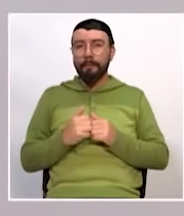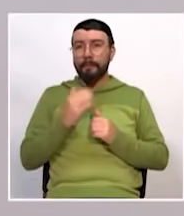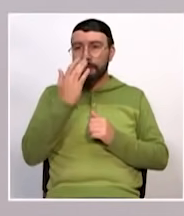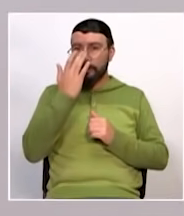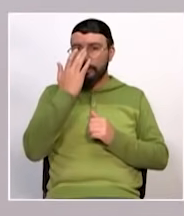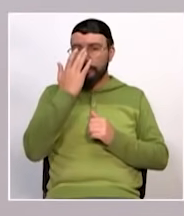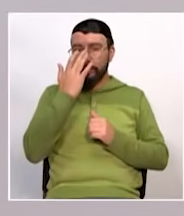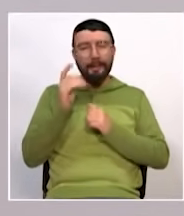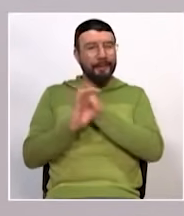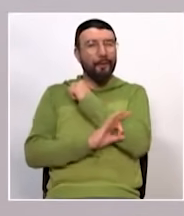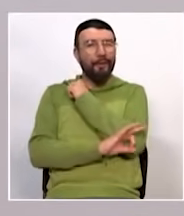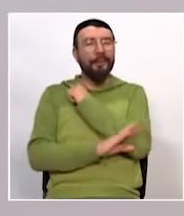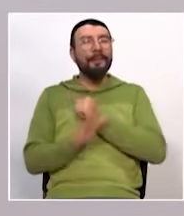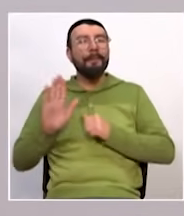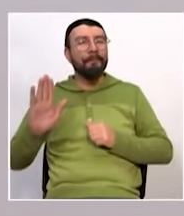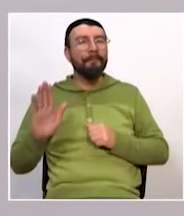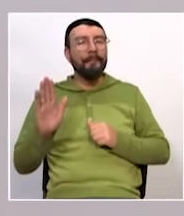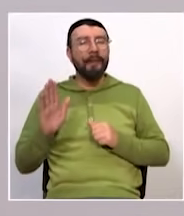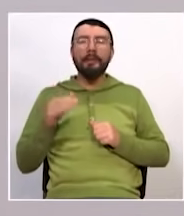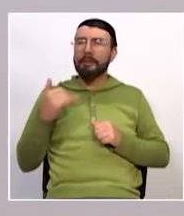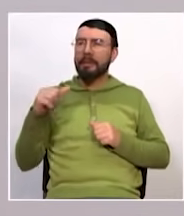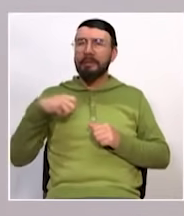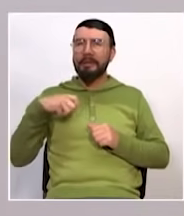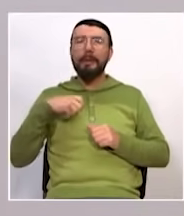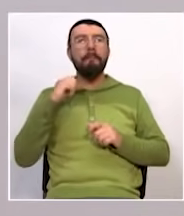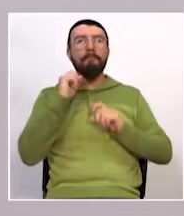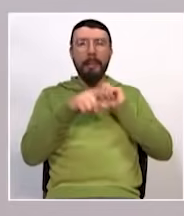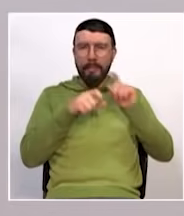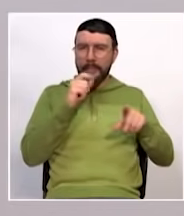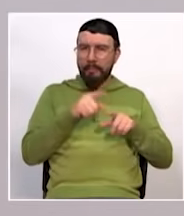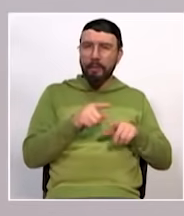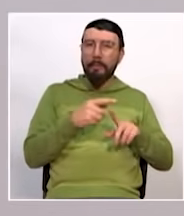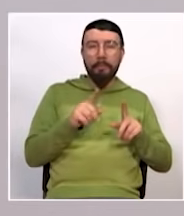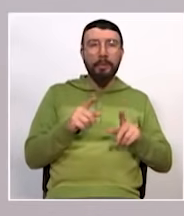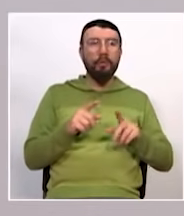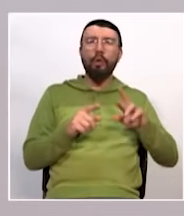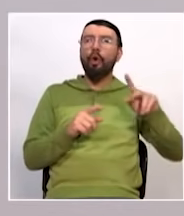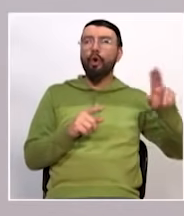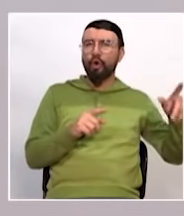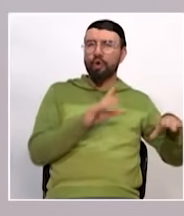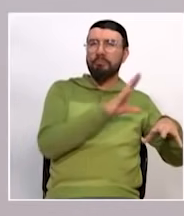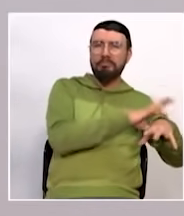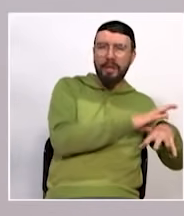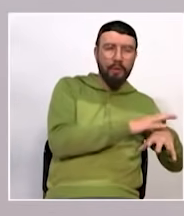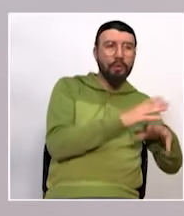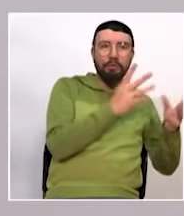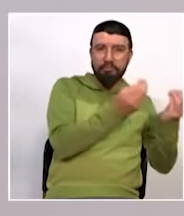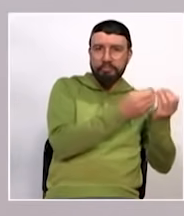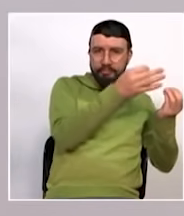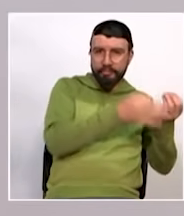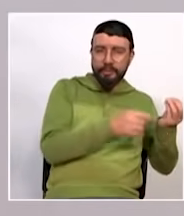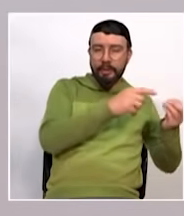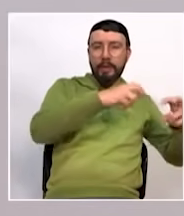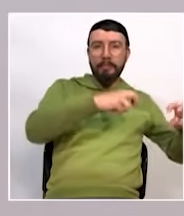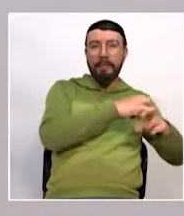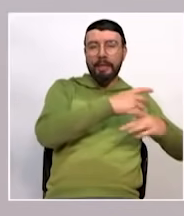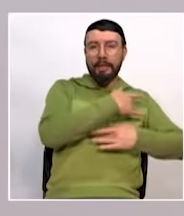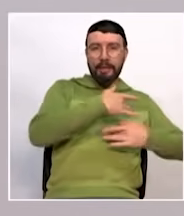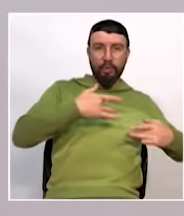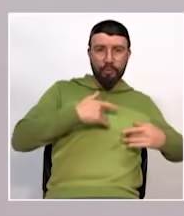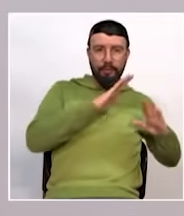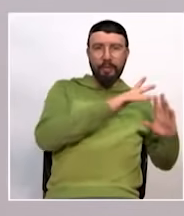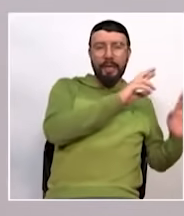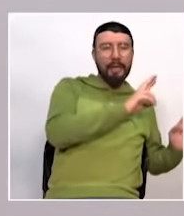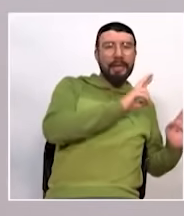que ya tenemos aquí pero las contestarán otros médicos que hacen parte del parque de la salud del doctor enrique rojas